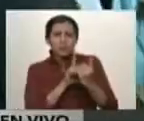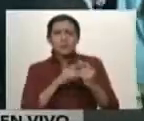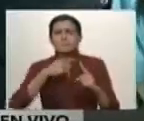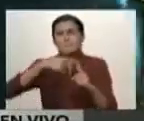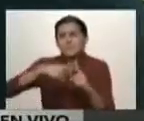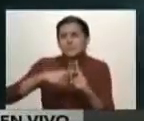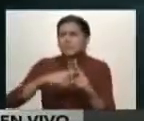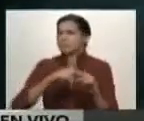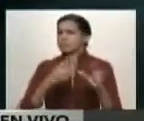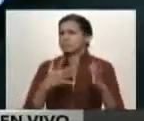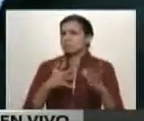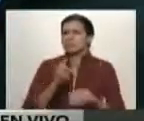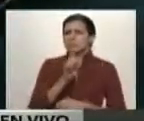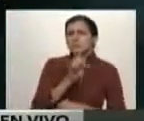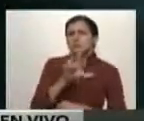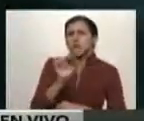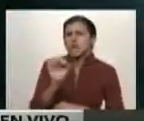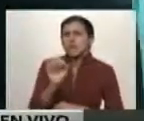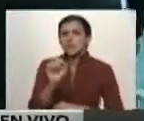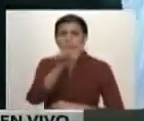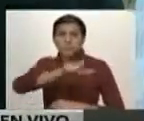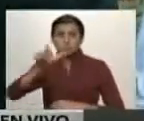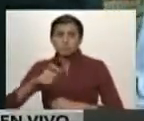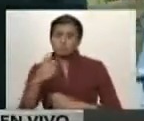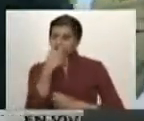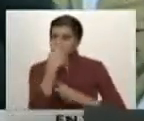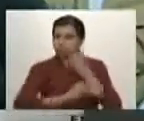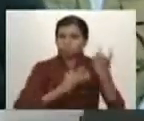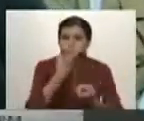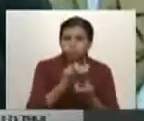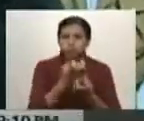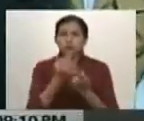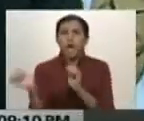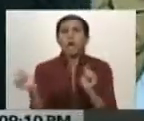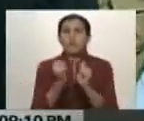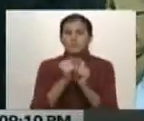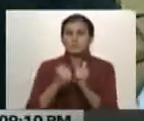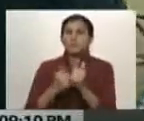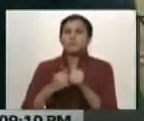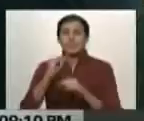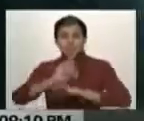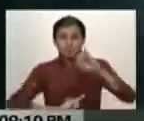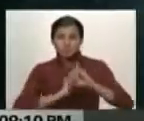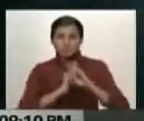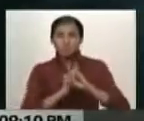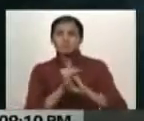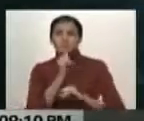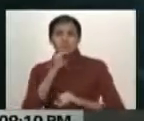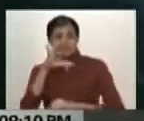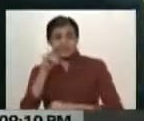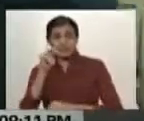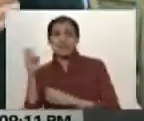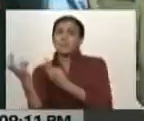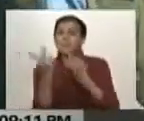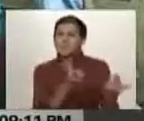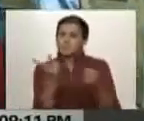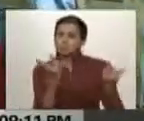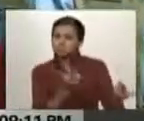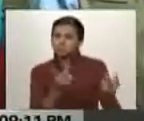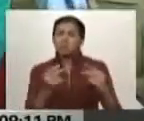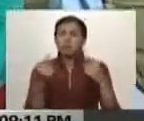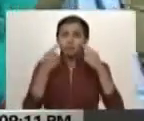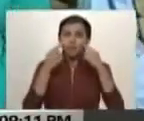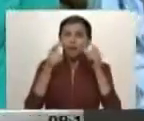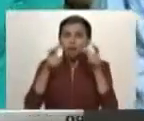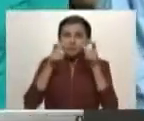130 acompañantes internacionales que han sido invitados por el consejo nacional electoral para que sean los ojos del mundo en